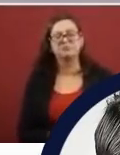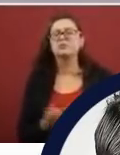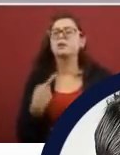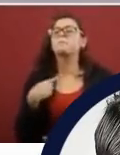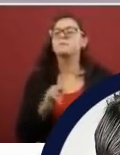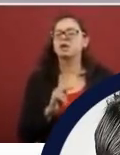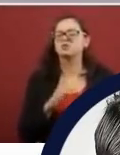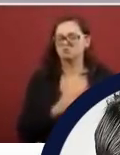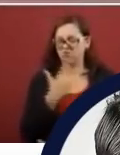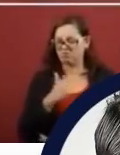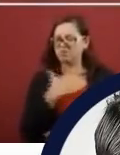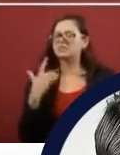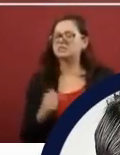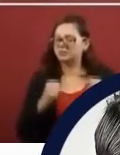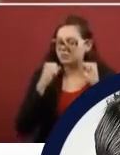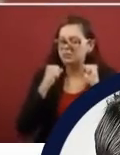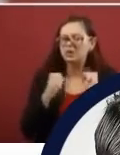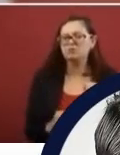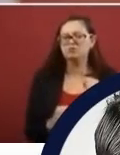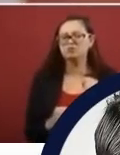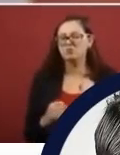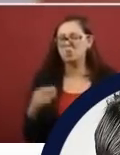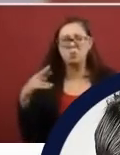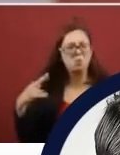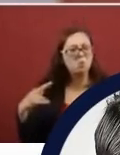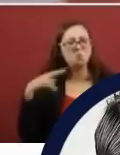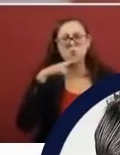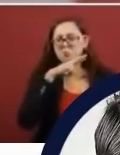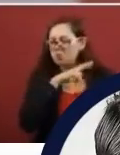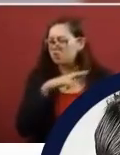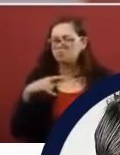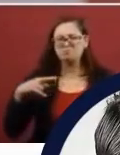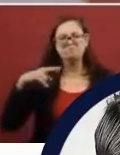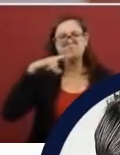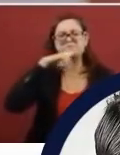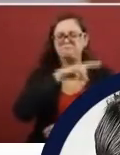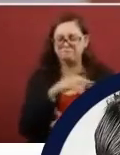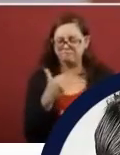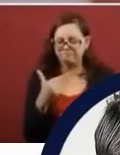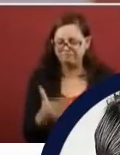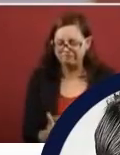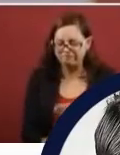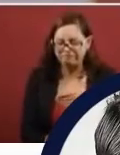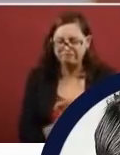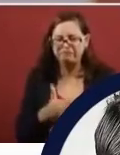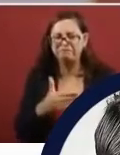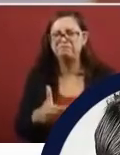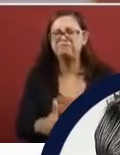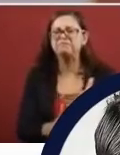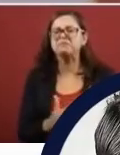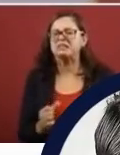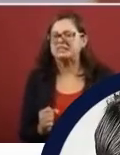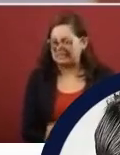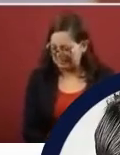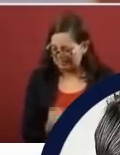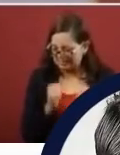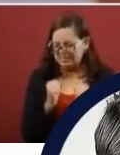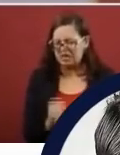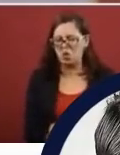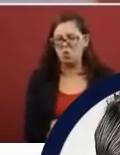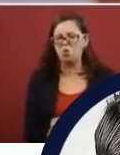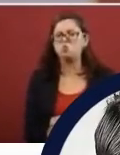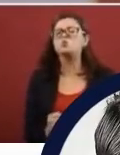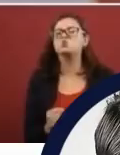servicios del Estado, y espero con todo mi corazón que en algún momento, la encuesta del Financiero ayer revelaba